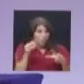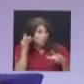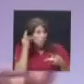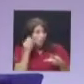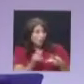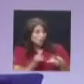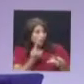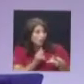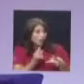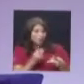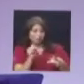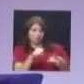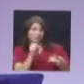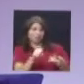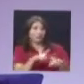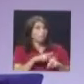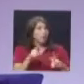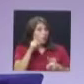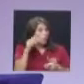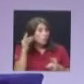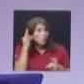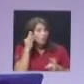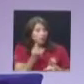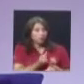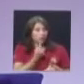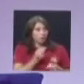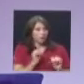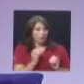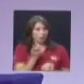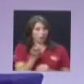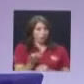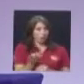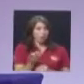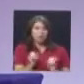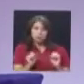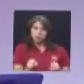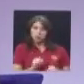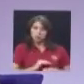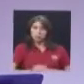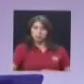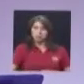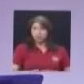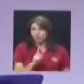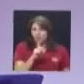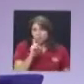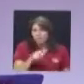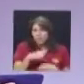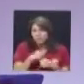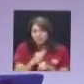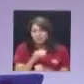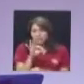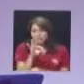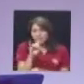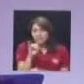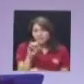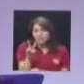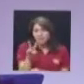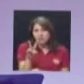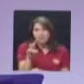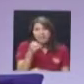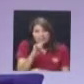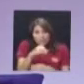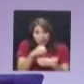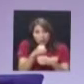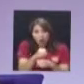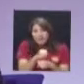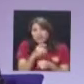no tiene por qué hacerse una fecundación in vitro o sea sería exponerse a un tratamiento que a lo mejor